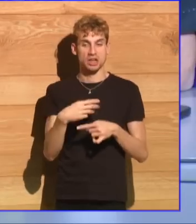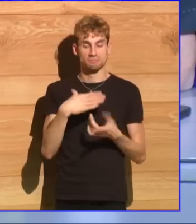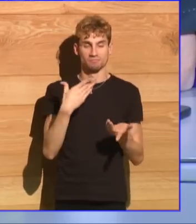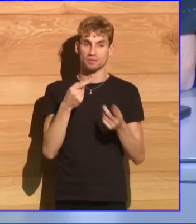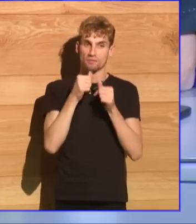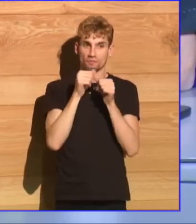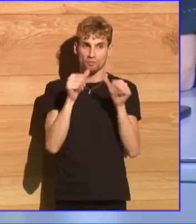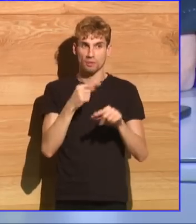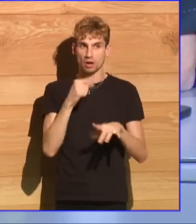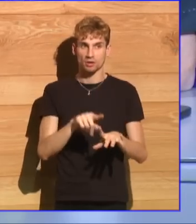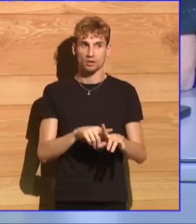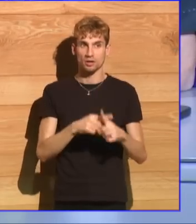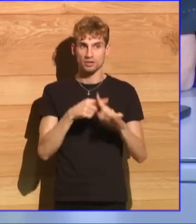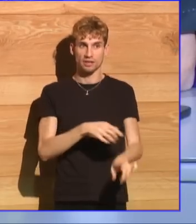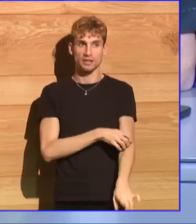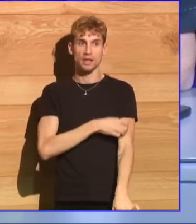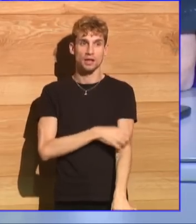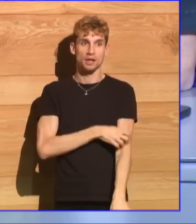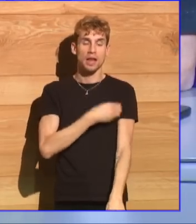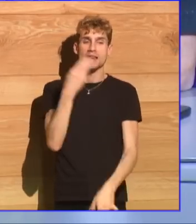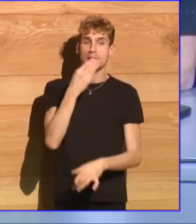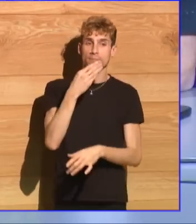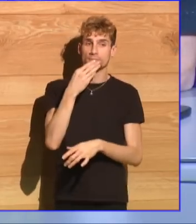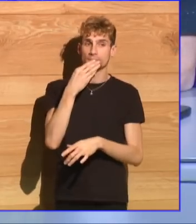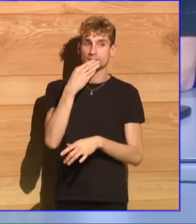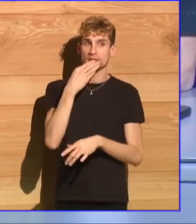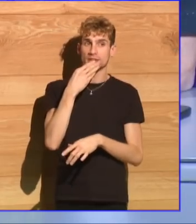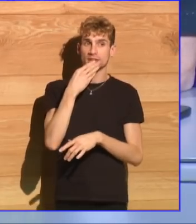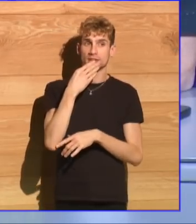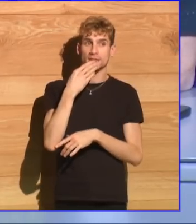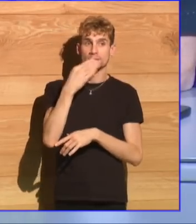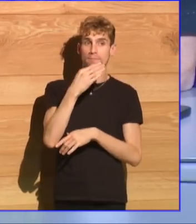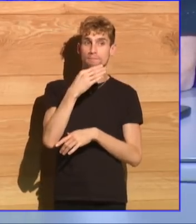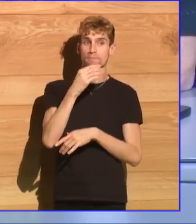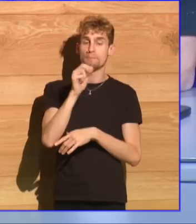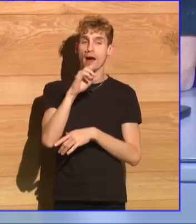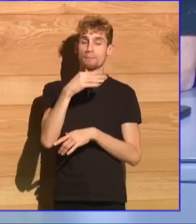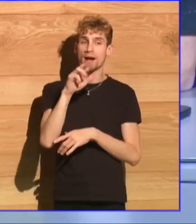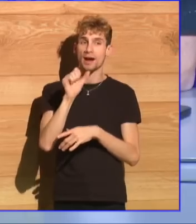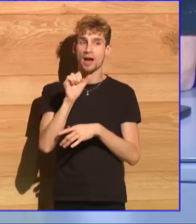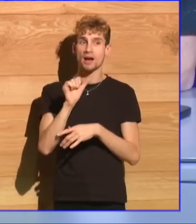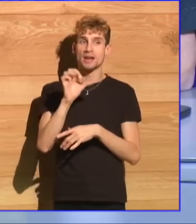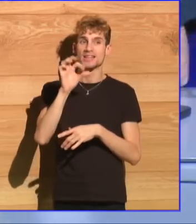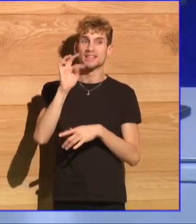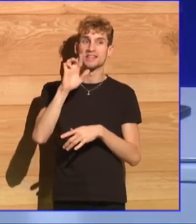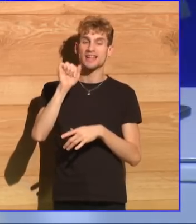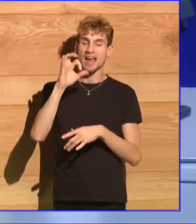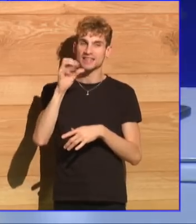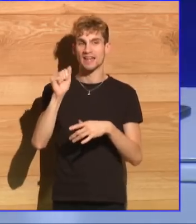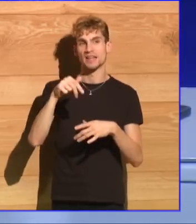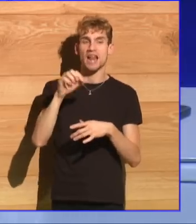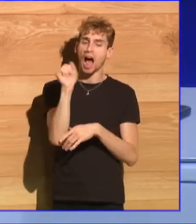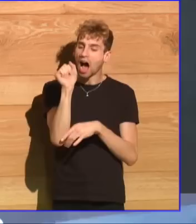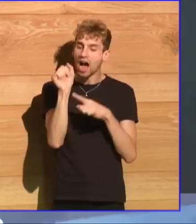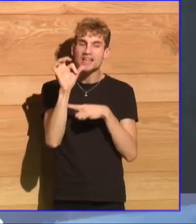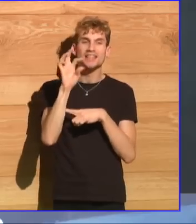Streisand apenas que sea inaudible. Pues que sea nada, apenas nada, el- es una D Barbara aspirada. Streisand. Streisand. Eso es. Yo la aspiro, la